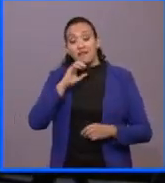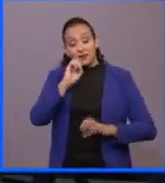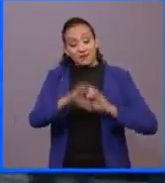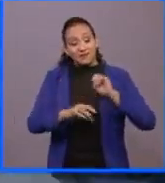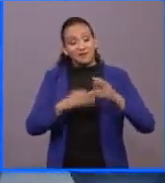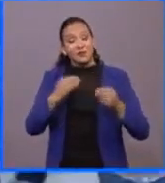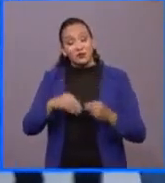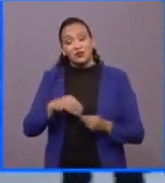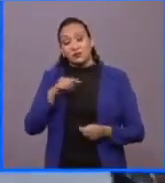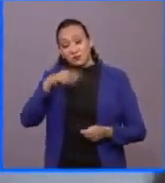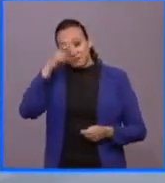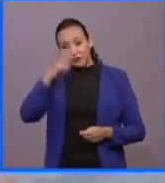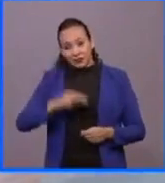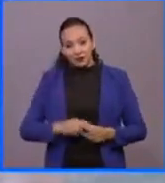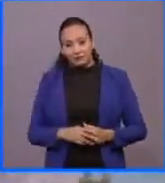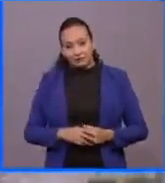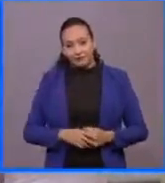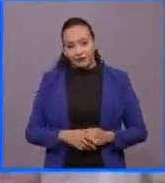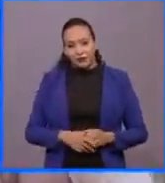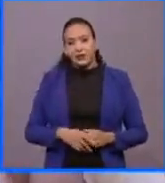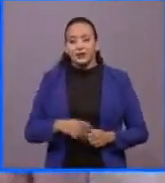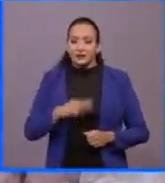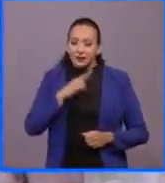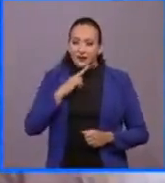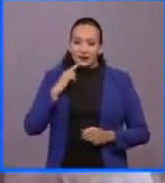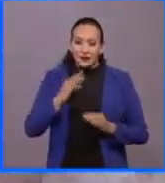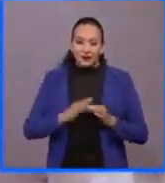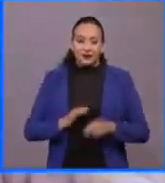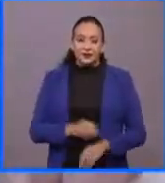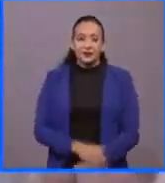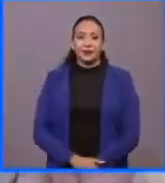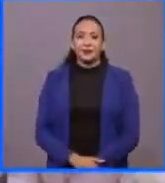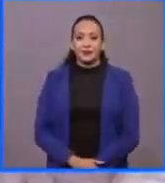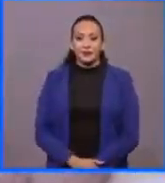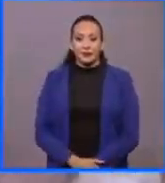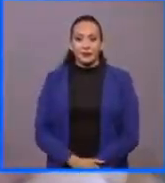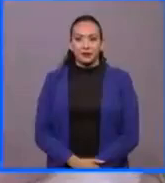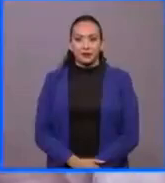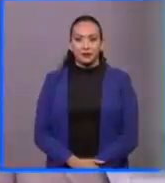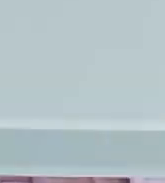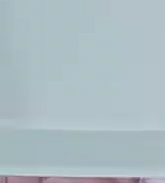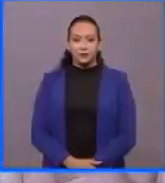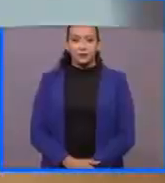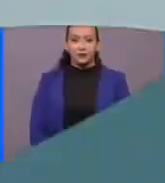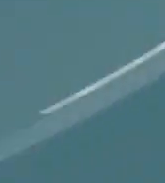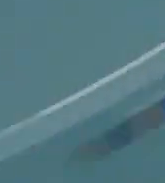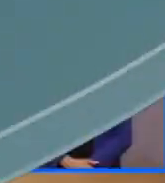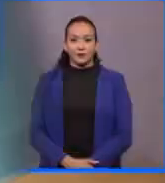México. Para el canal del Poder Judicial de la Federación, Lorena Sánchez Cabrera.